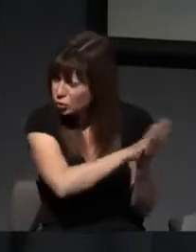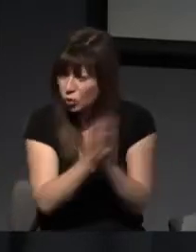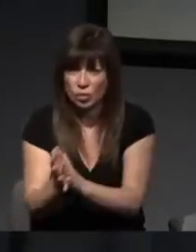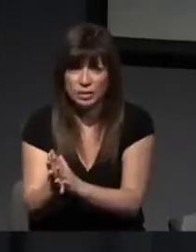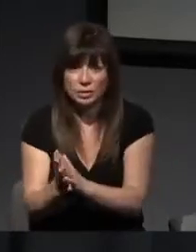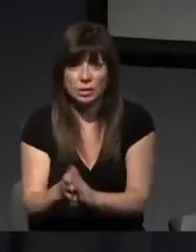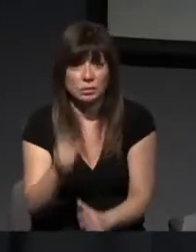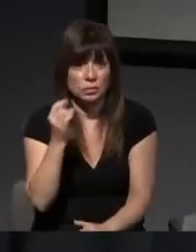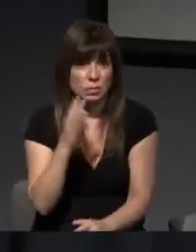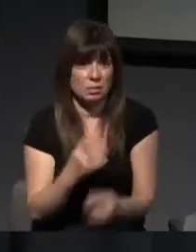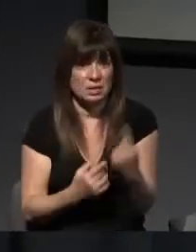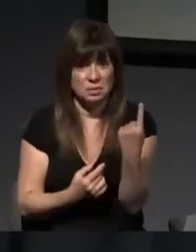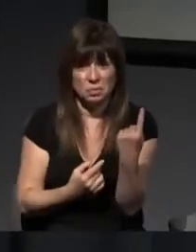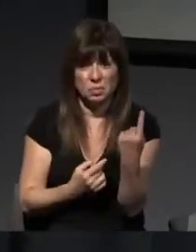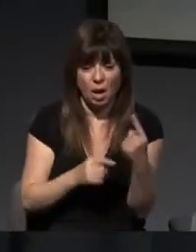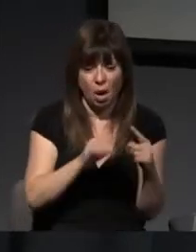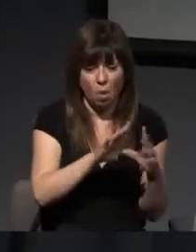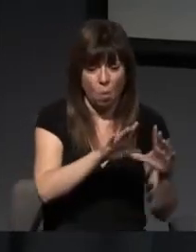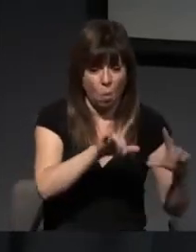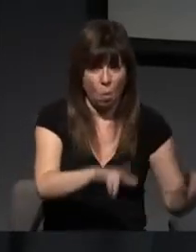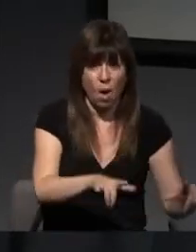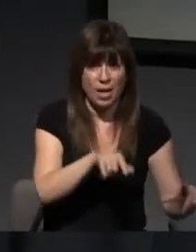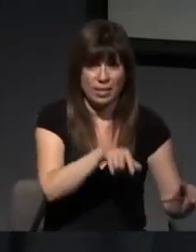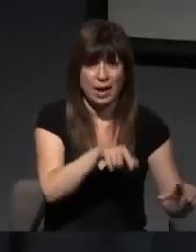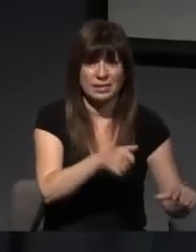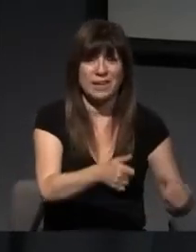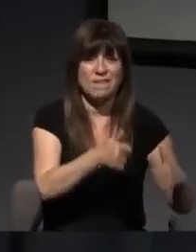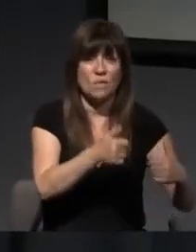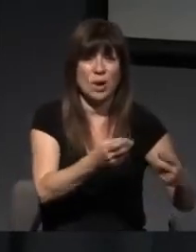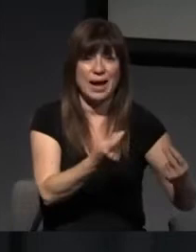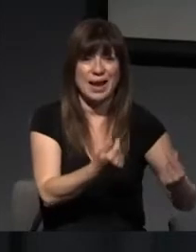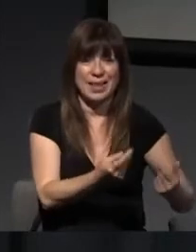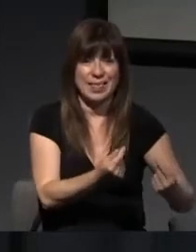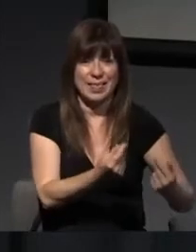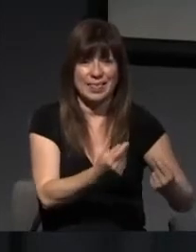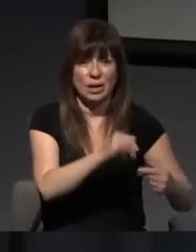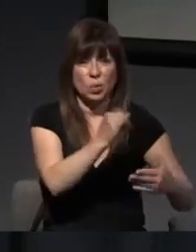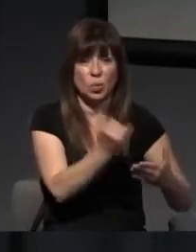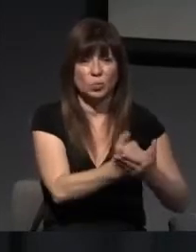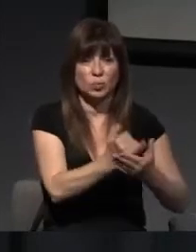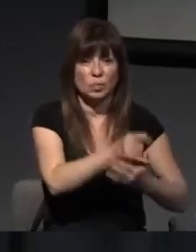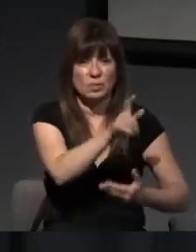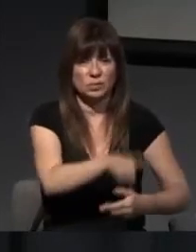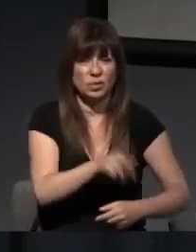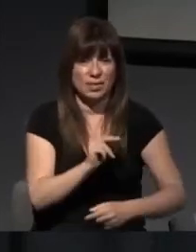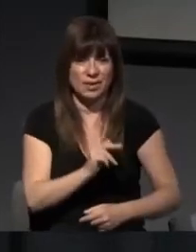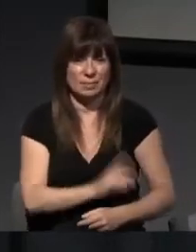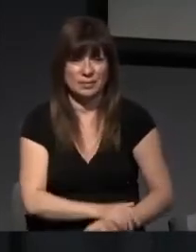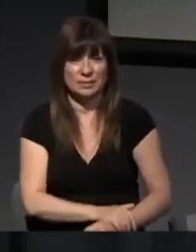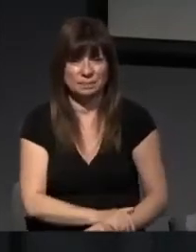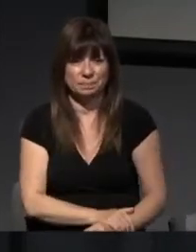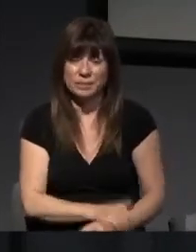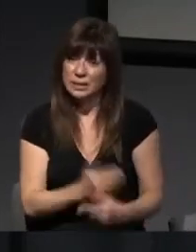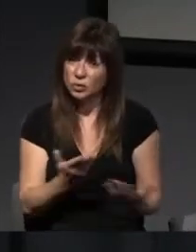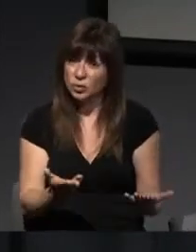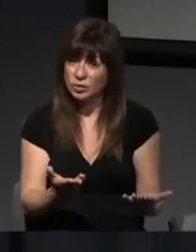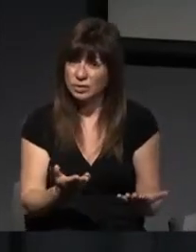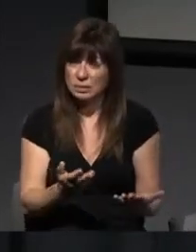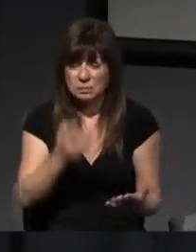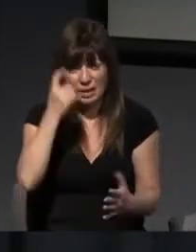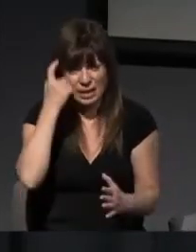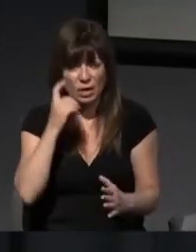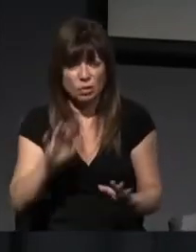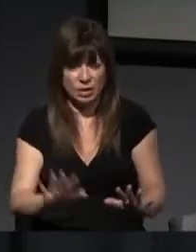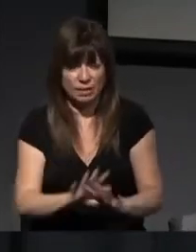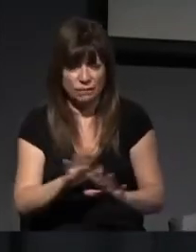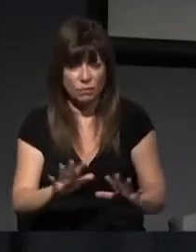solamente una, en el cuadrante de una buena calidad de inclusión de personas con discapacidad. Entonces, en definitiva, creo que este